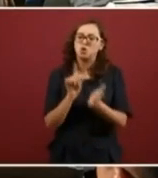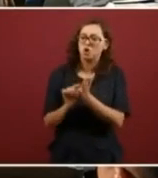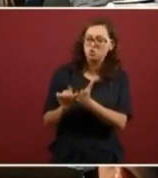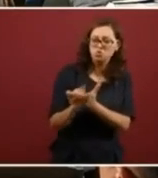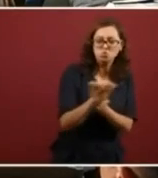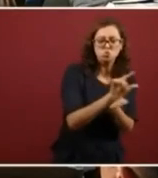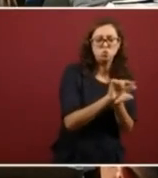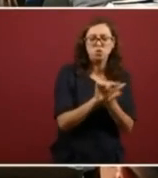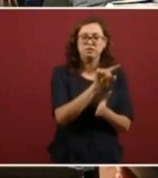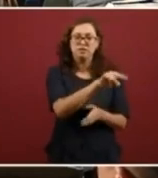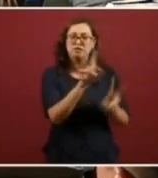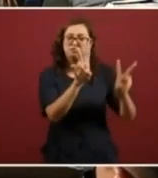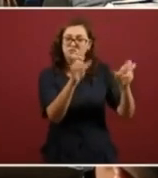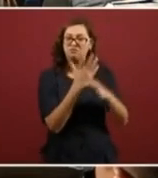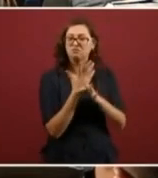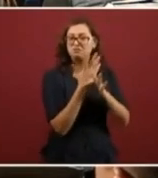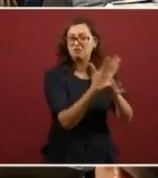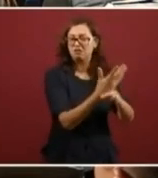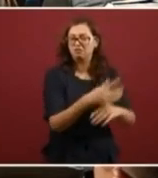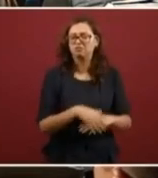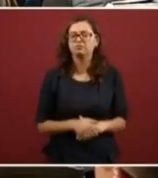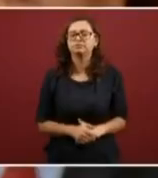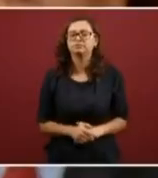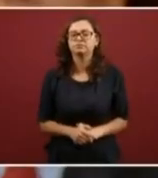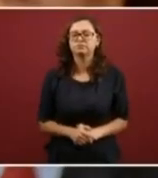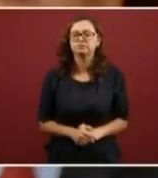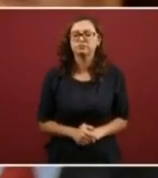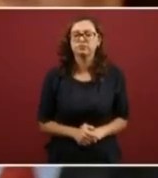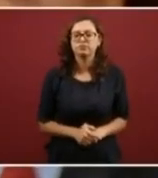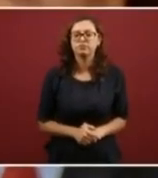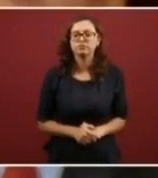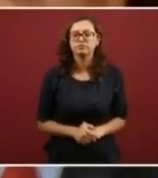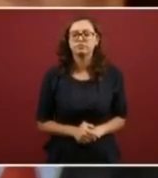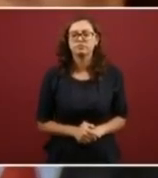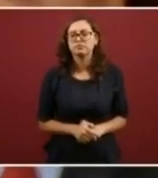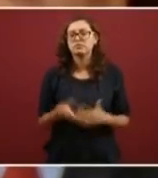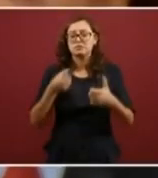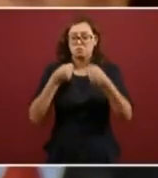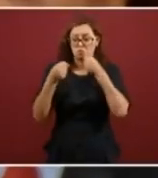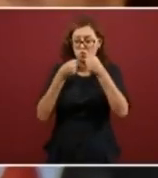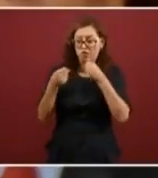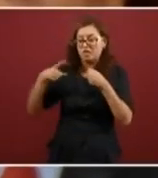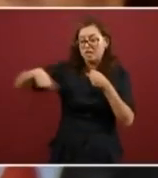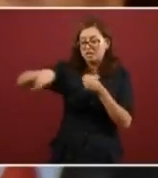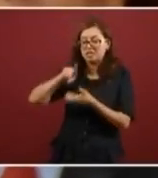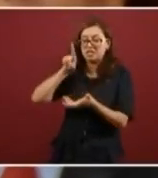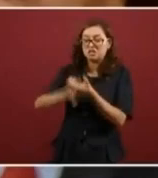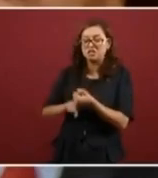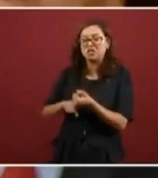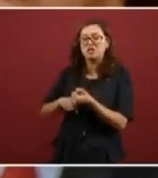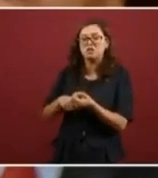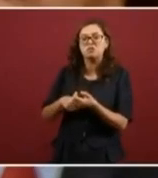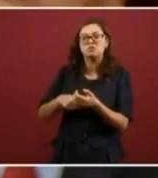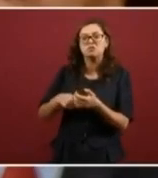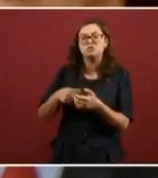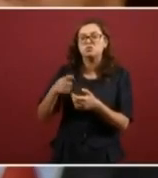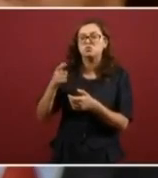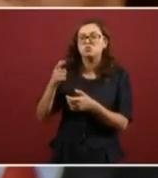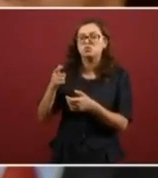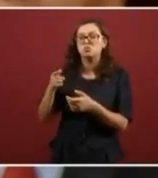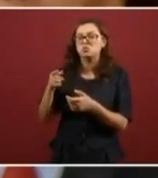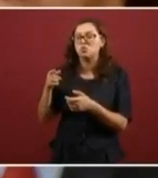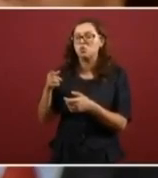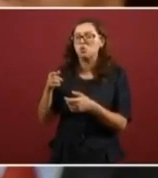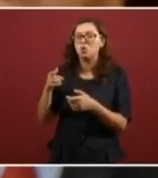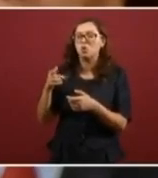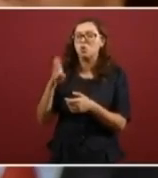siguiente, cito textual: los comunicadores golpeadores que tienen miles de bots son estos, mira